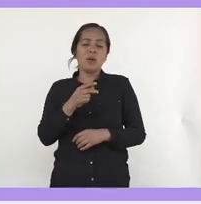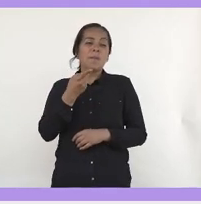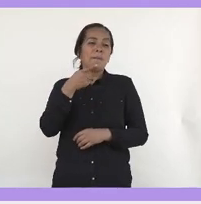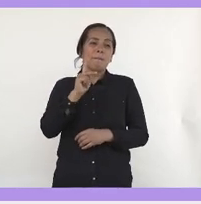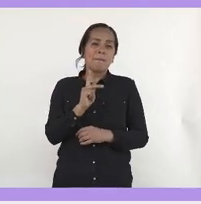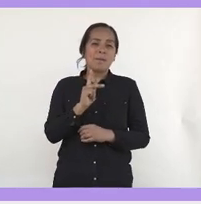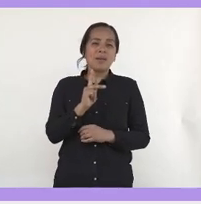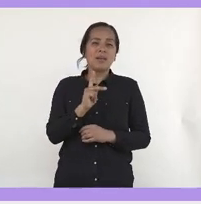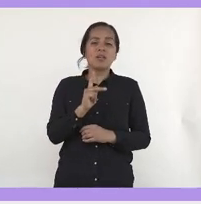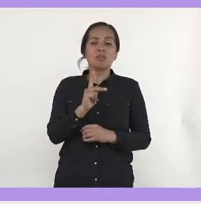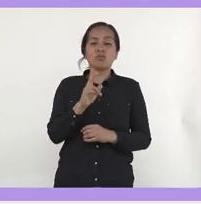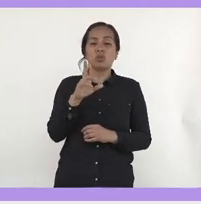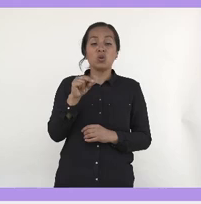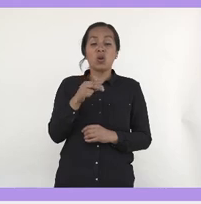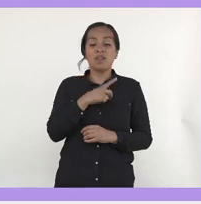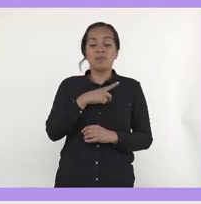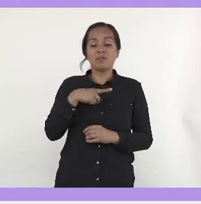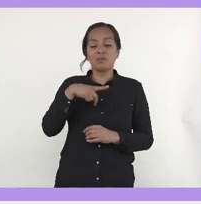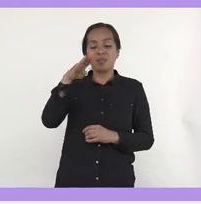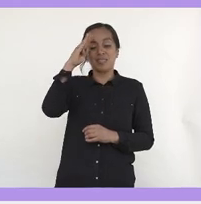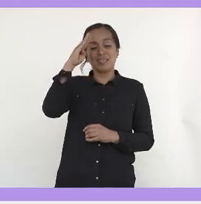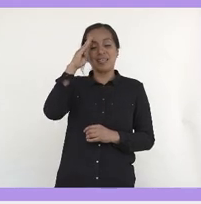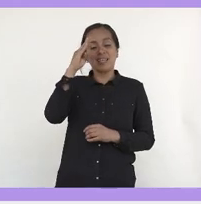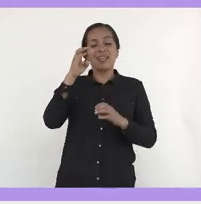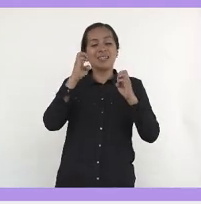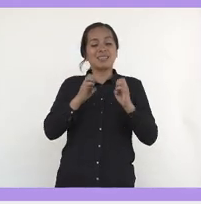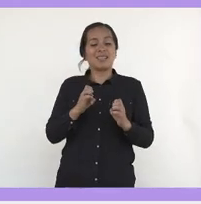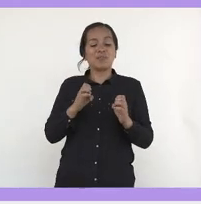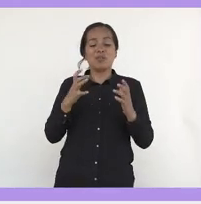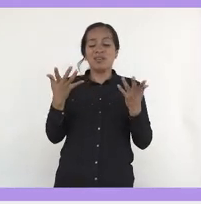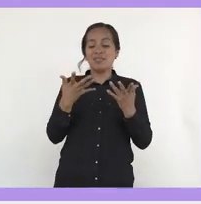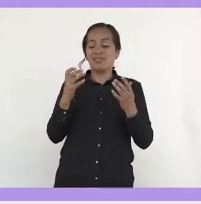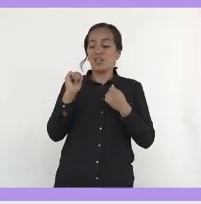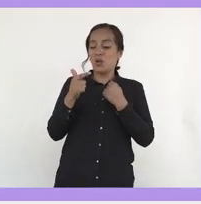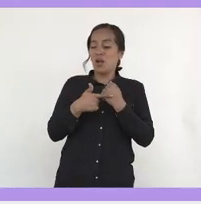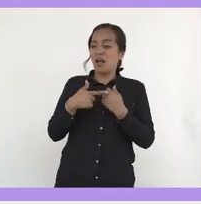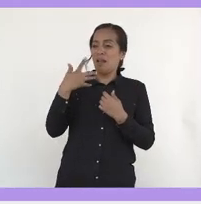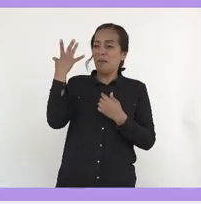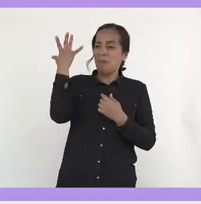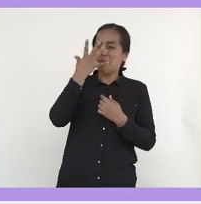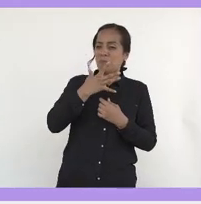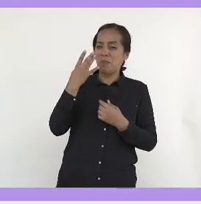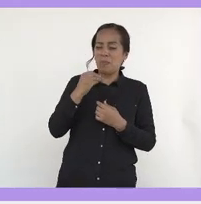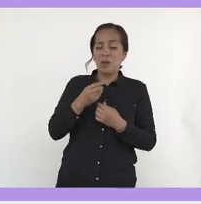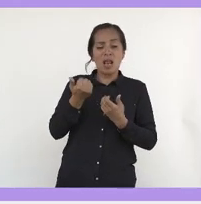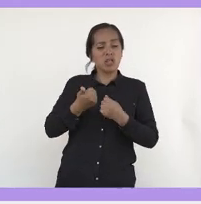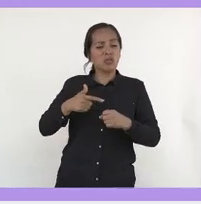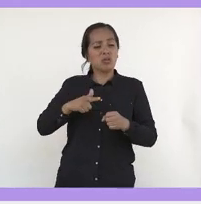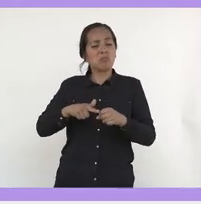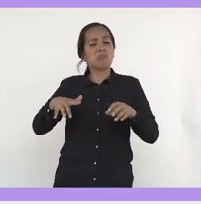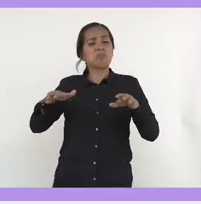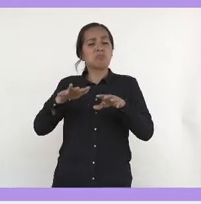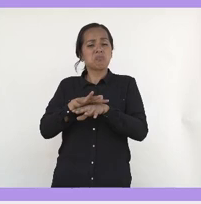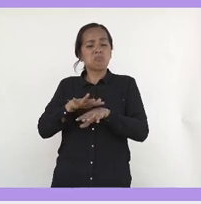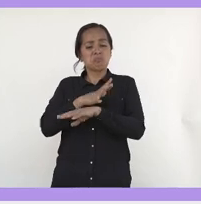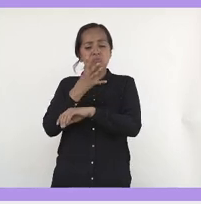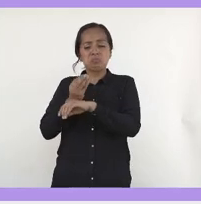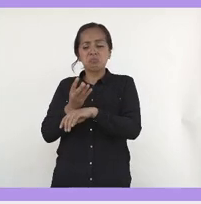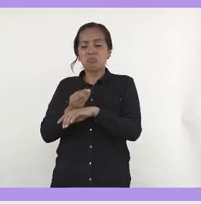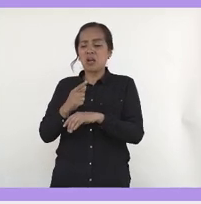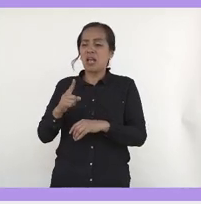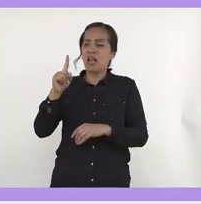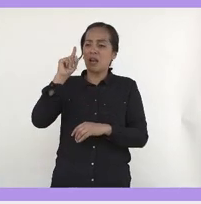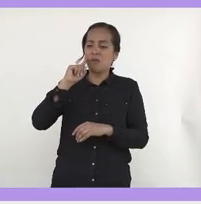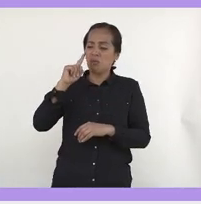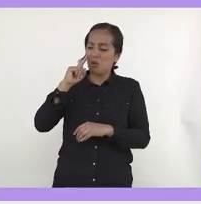O sea no tenemos que pensar que estamos haciendo Algo extraordinario todas las sociedades están cambiando y la mujer pues está empoderando en todos